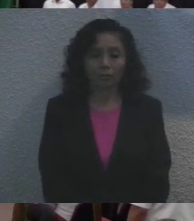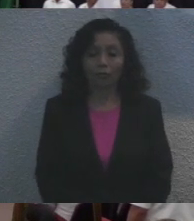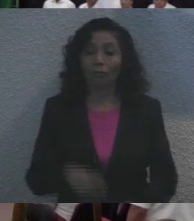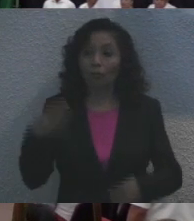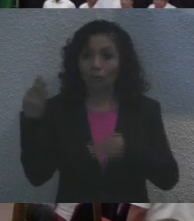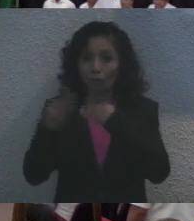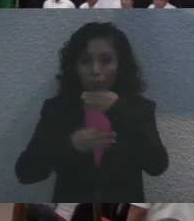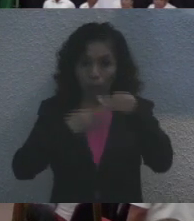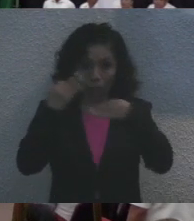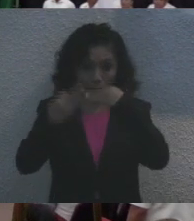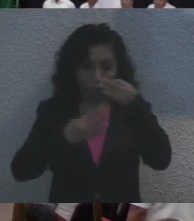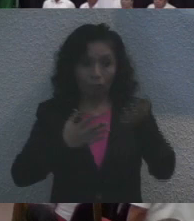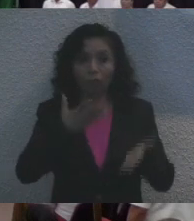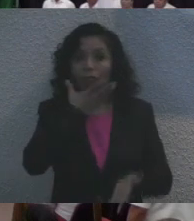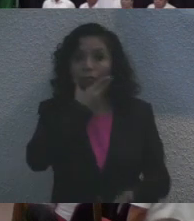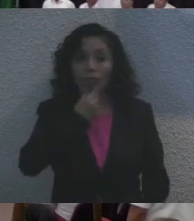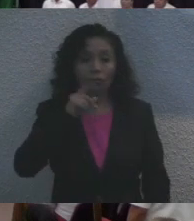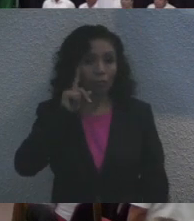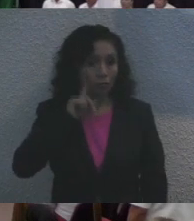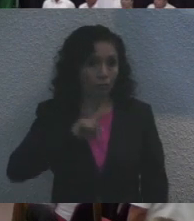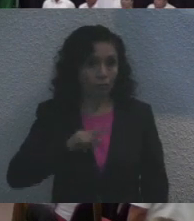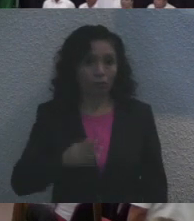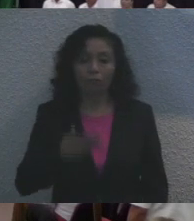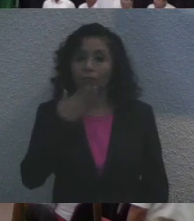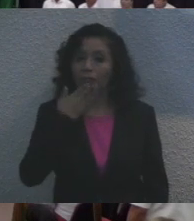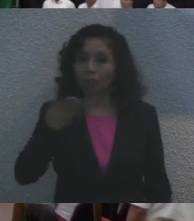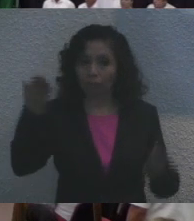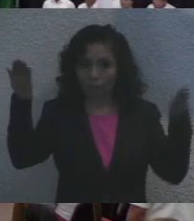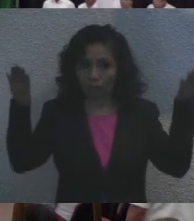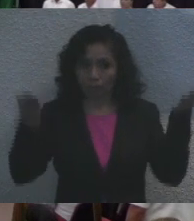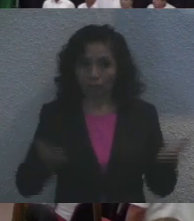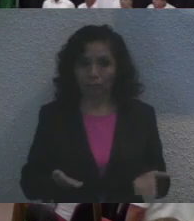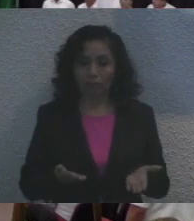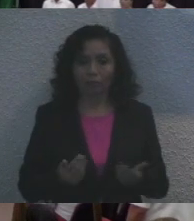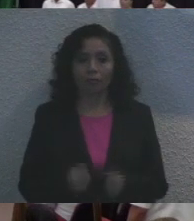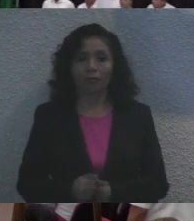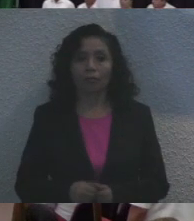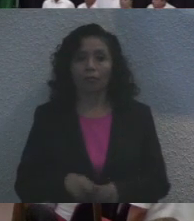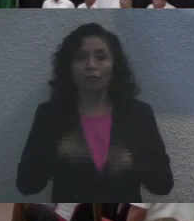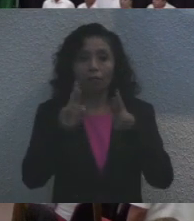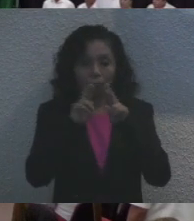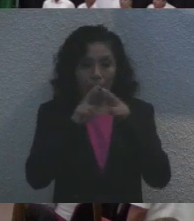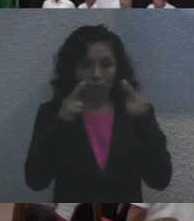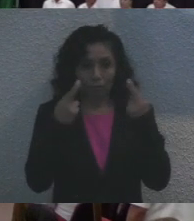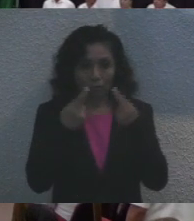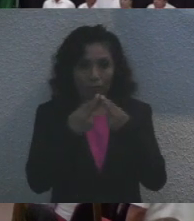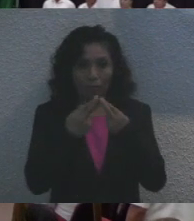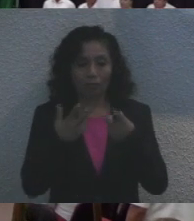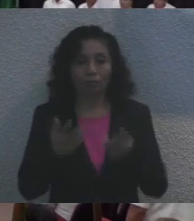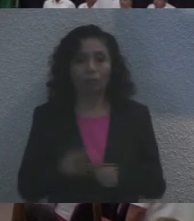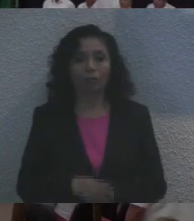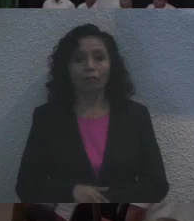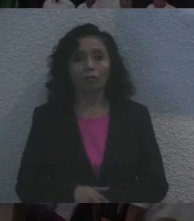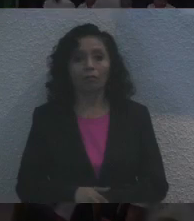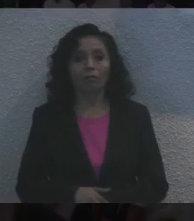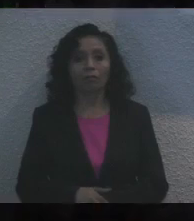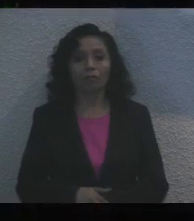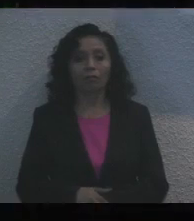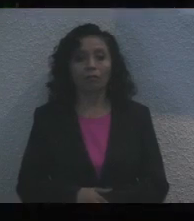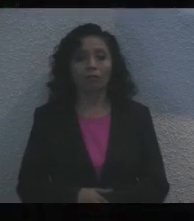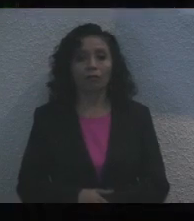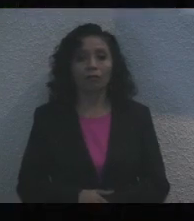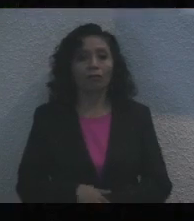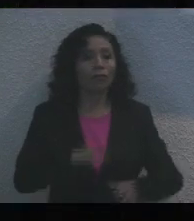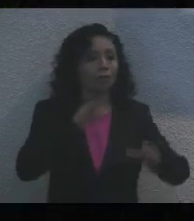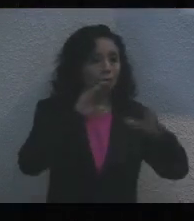Todos y todas los presentes, bienvenidos y bienvenidas a este recinto legislativo. A los